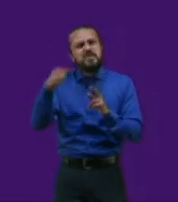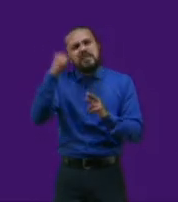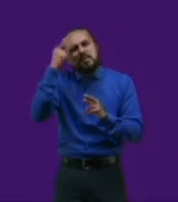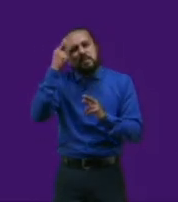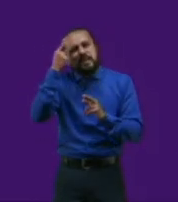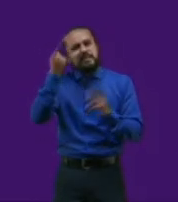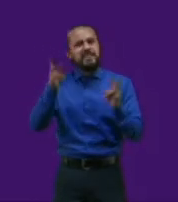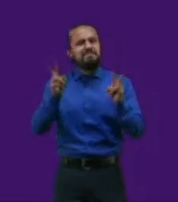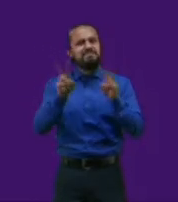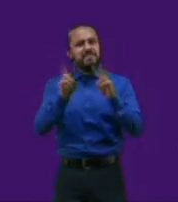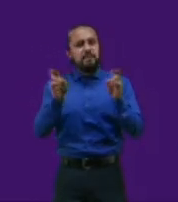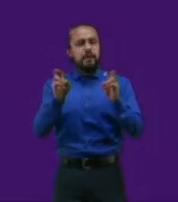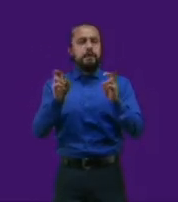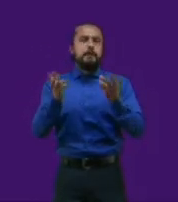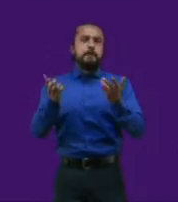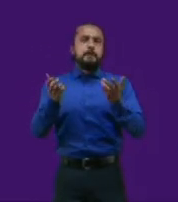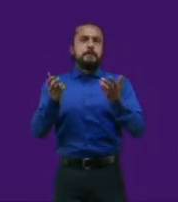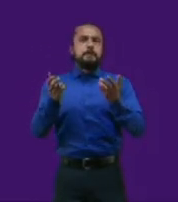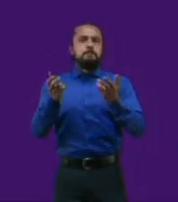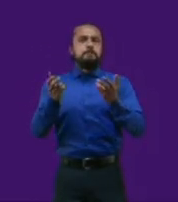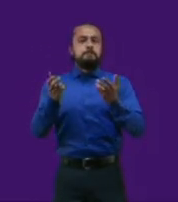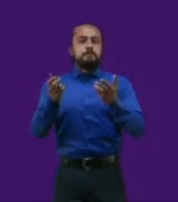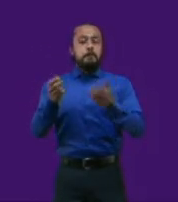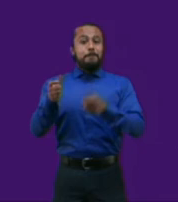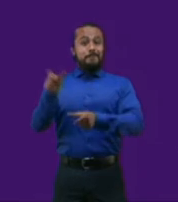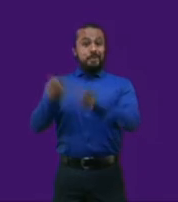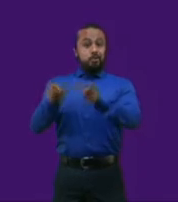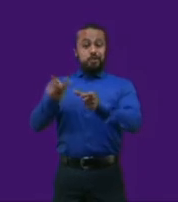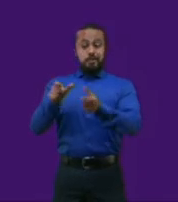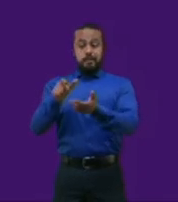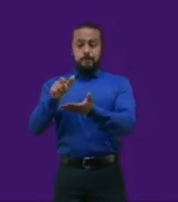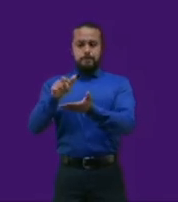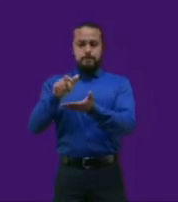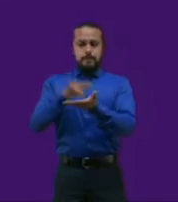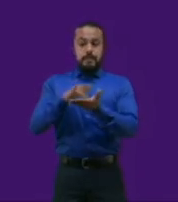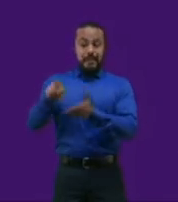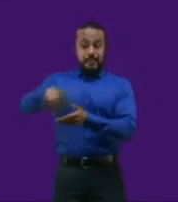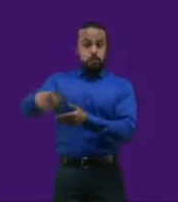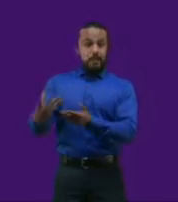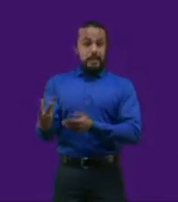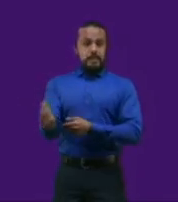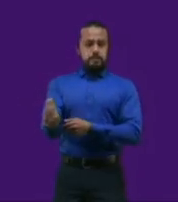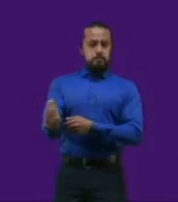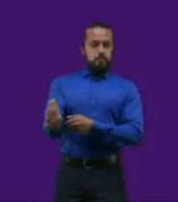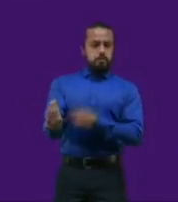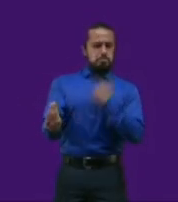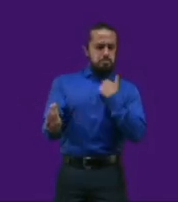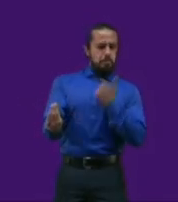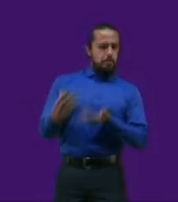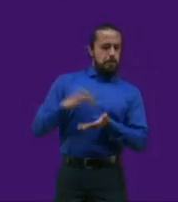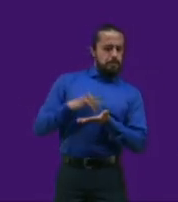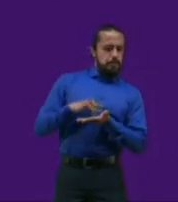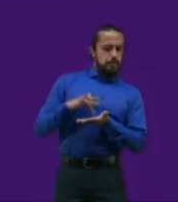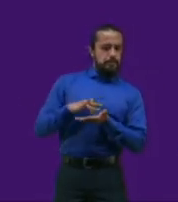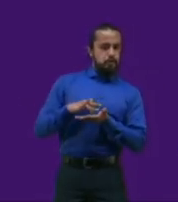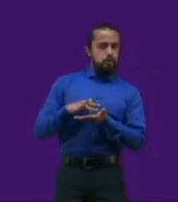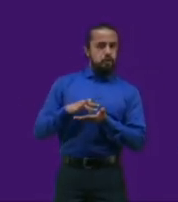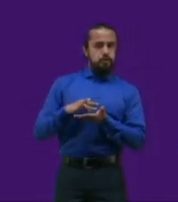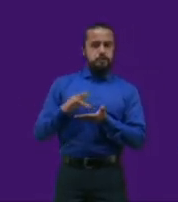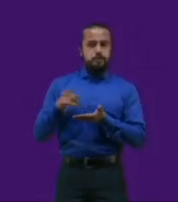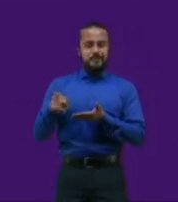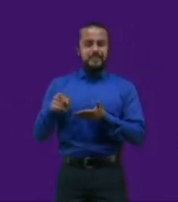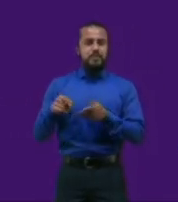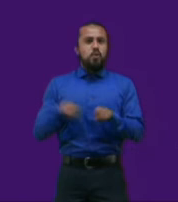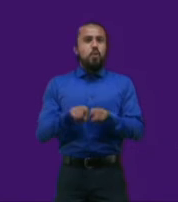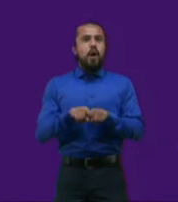acerca de darle participación a tu equipo. ¿Qué tanta participación le darías? Porque también ahí está también la disyuntiva,